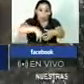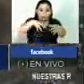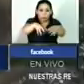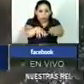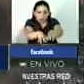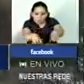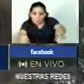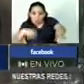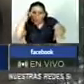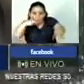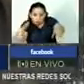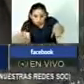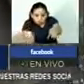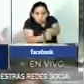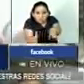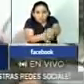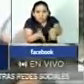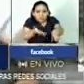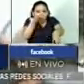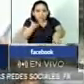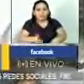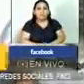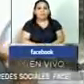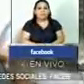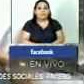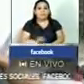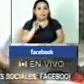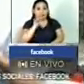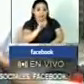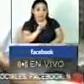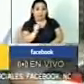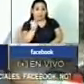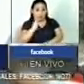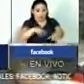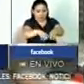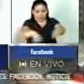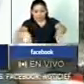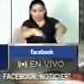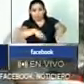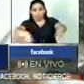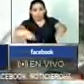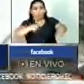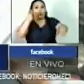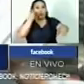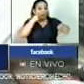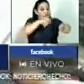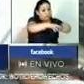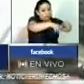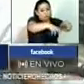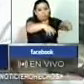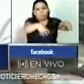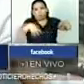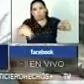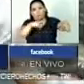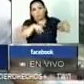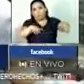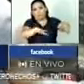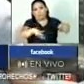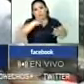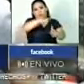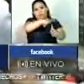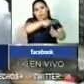atascada en el drenaje. Todas esas aguas de la colonia Santa Lucía se vienen a canalizar de alguna u otra manera